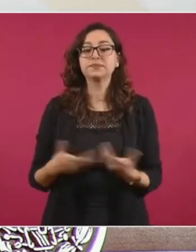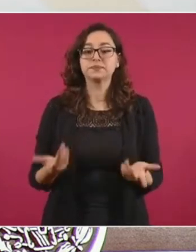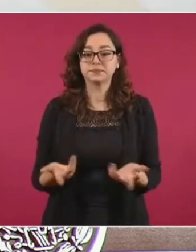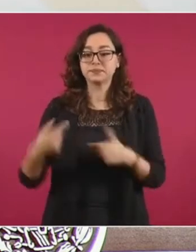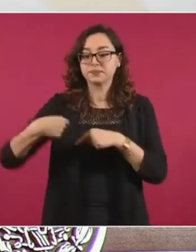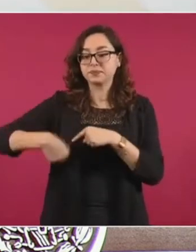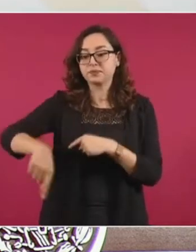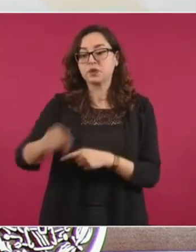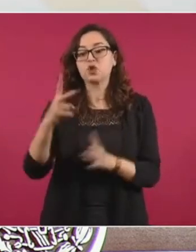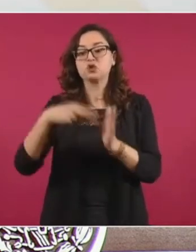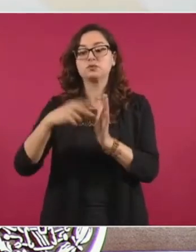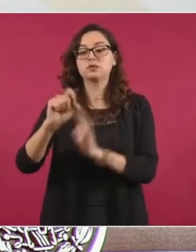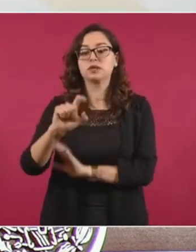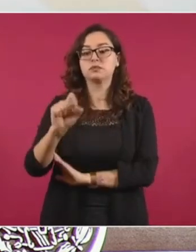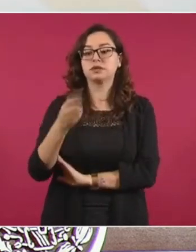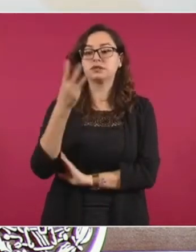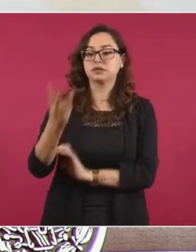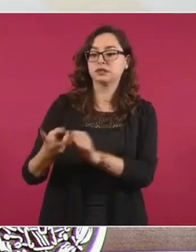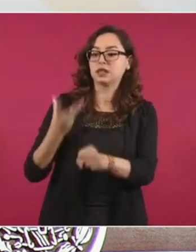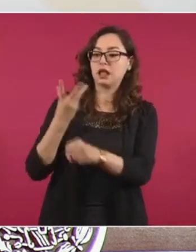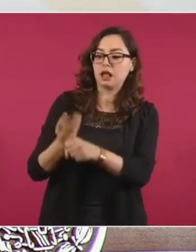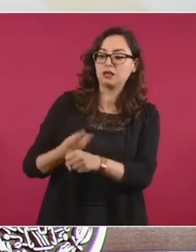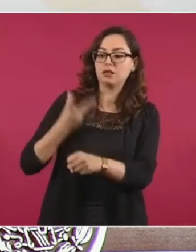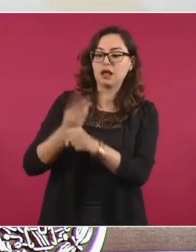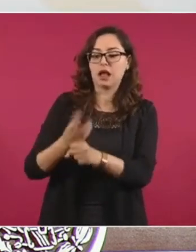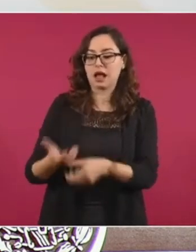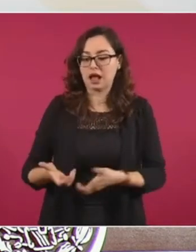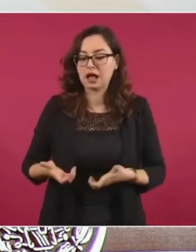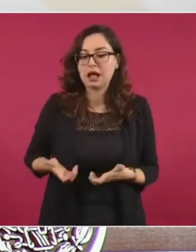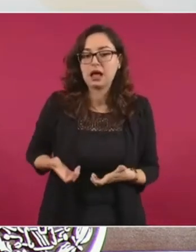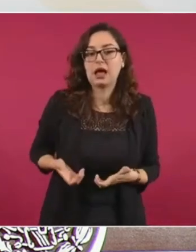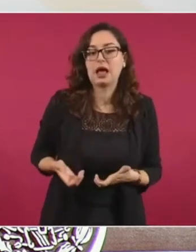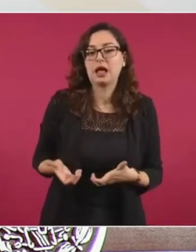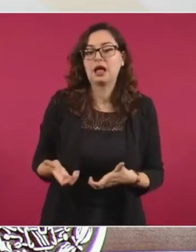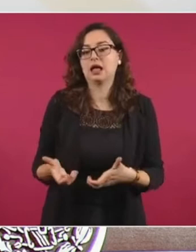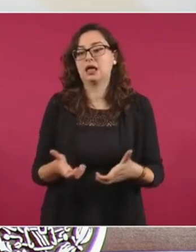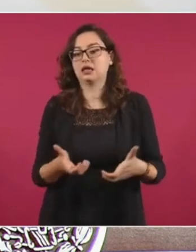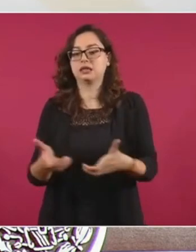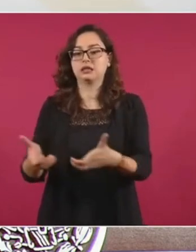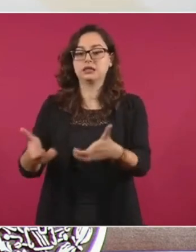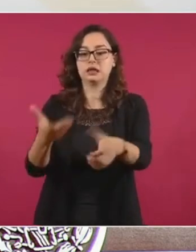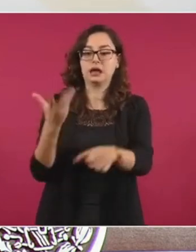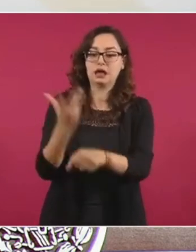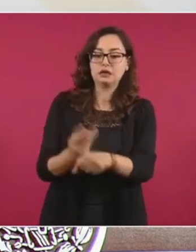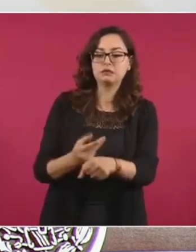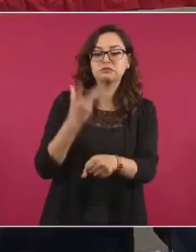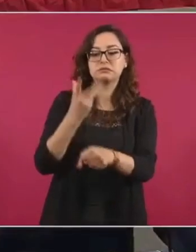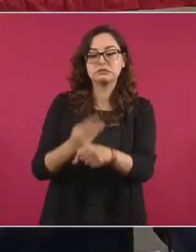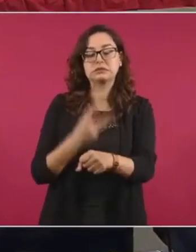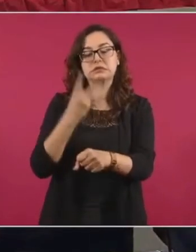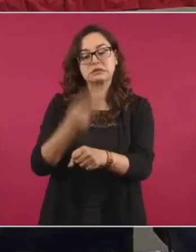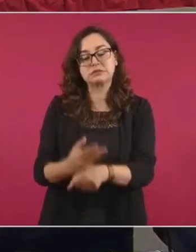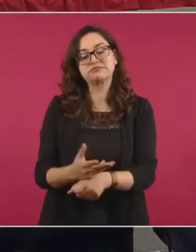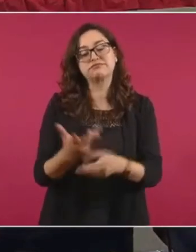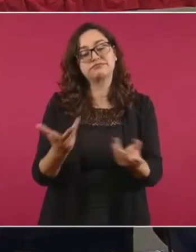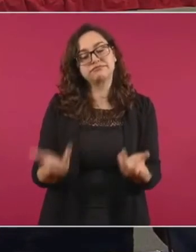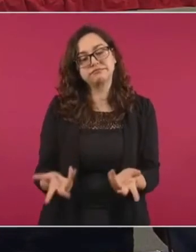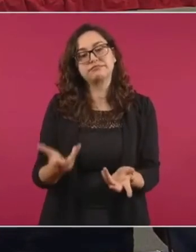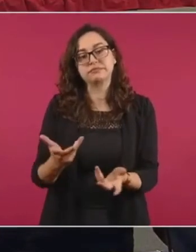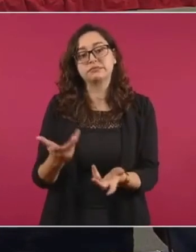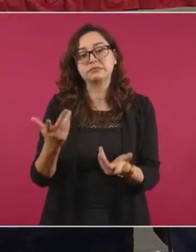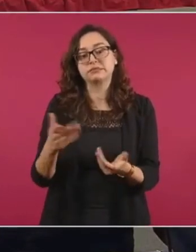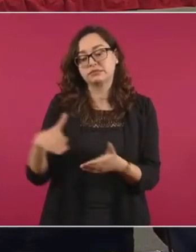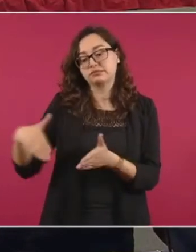año 2023 en la calle de rodaje Bravo, tratando de afectar lo menos posible a las operaciones